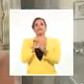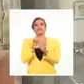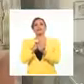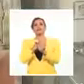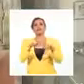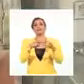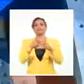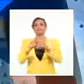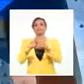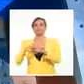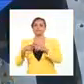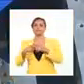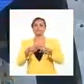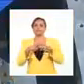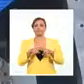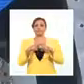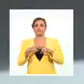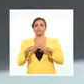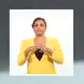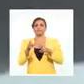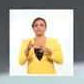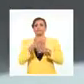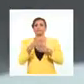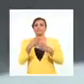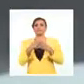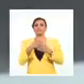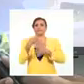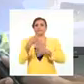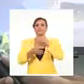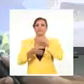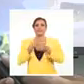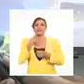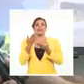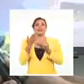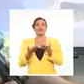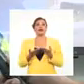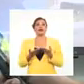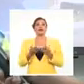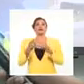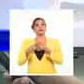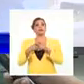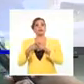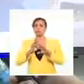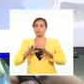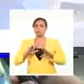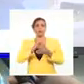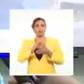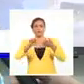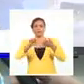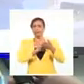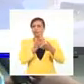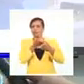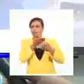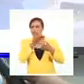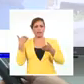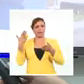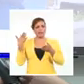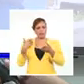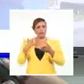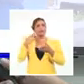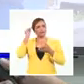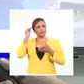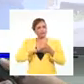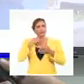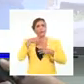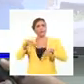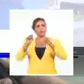intervención en la generación térmica. La carga de mantenimiento estaba pensada, o sea, ya estaba planificada que íbamos a tener un nivel importante de